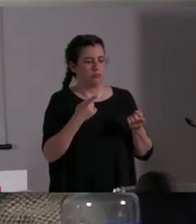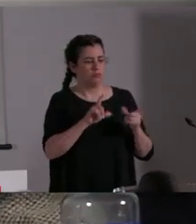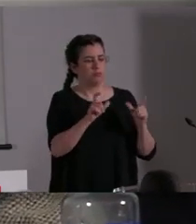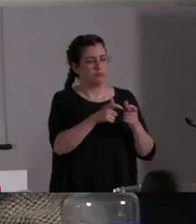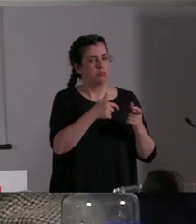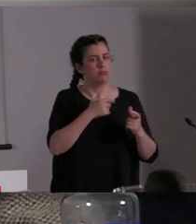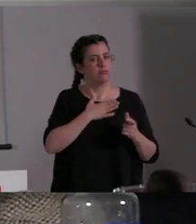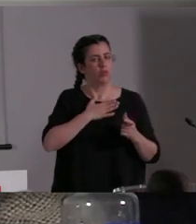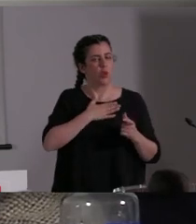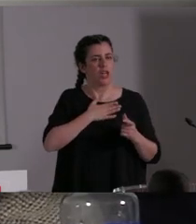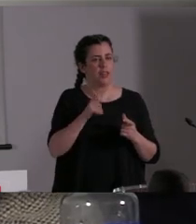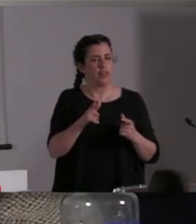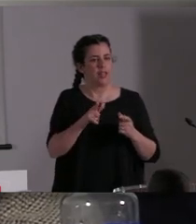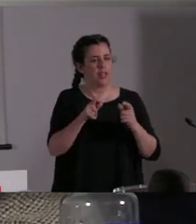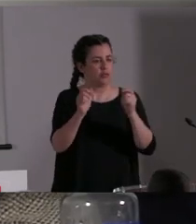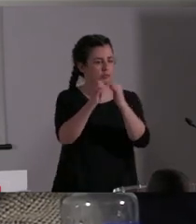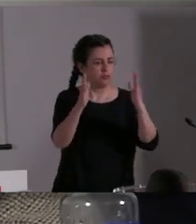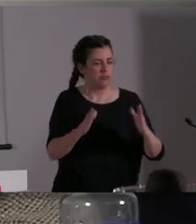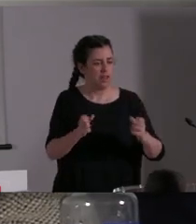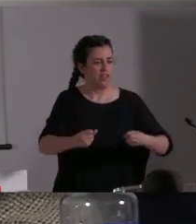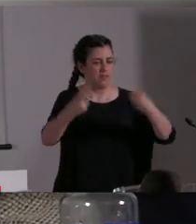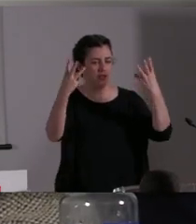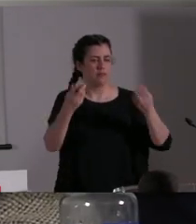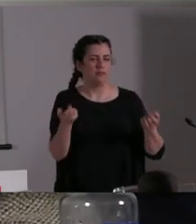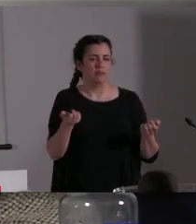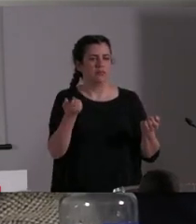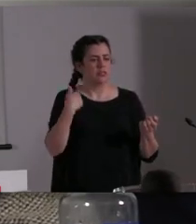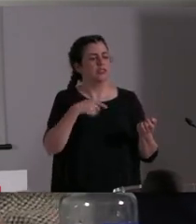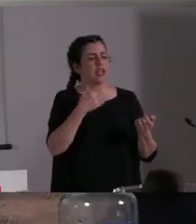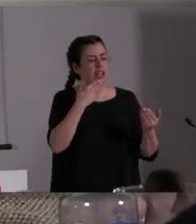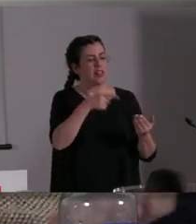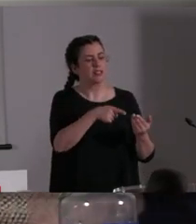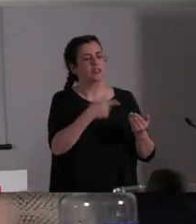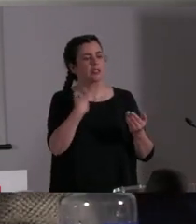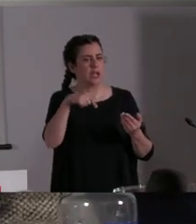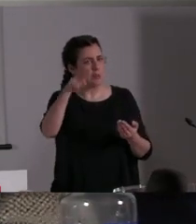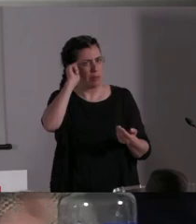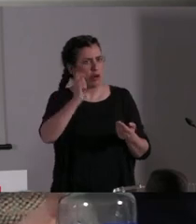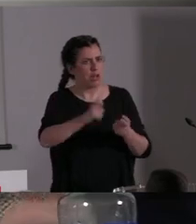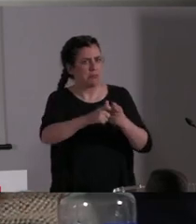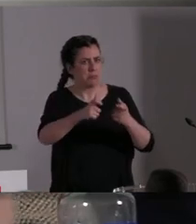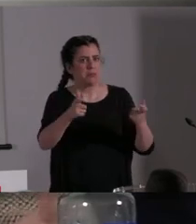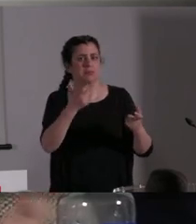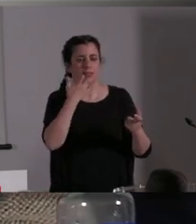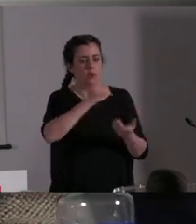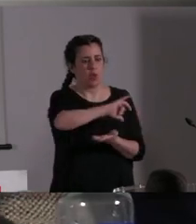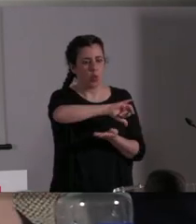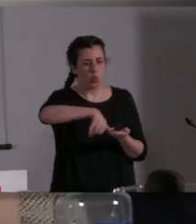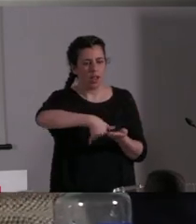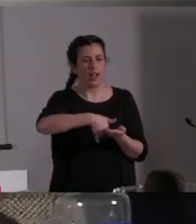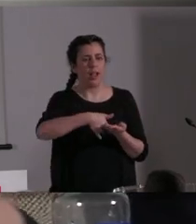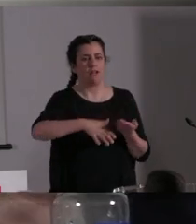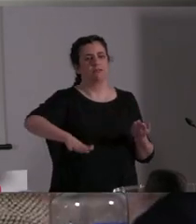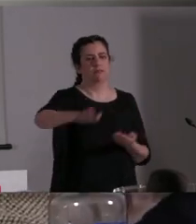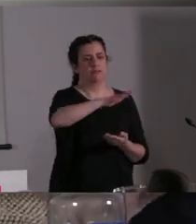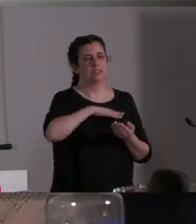ha sido responsable de la ampliación de muchas de nuestras ciudades, ¿no? En Pamplona mismo, en toda la cuenca, en toda la comarca, La